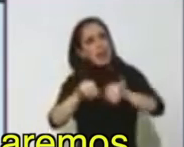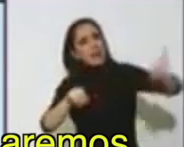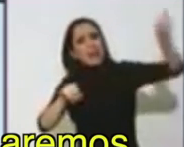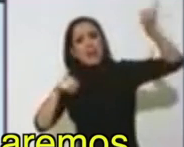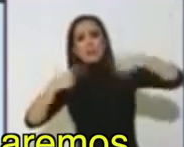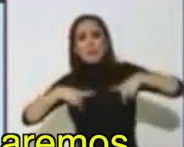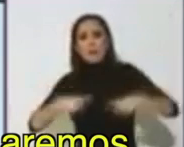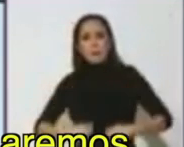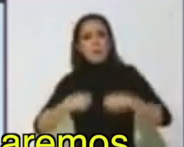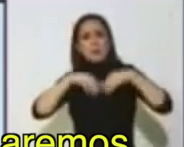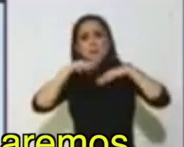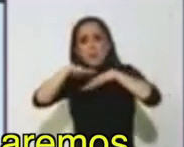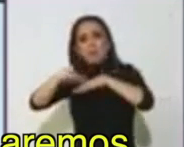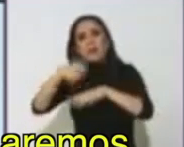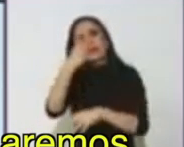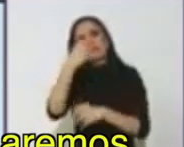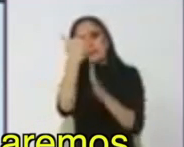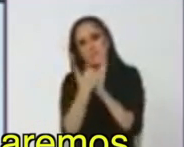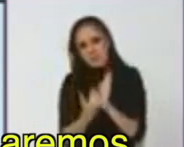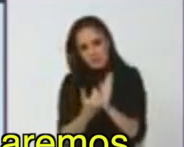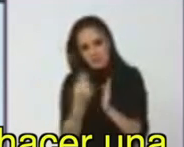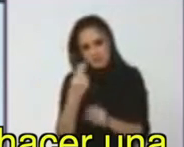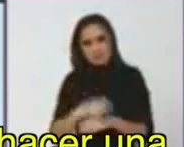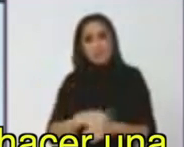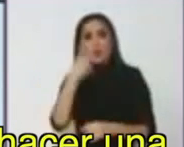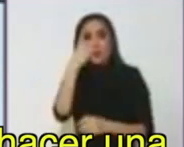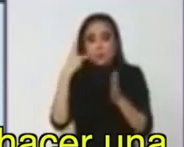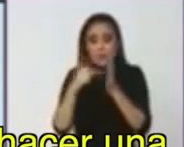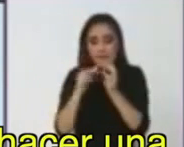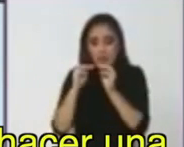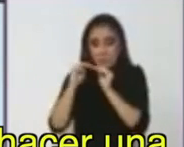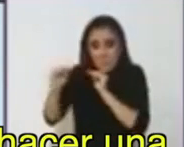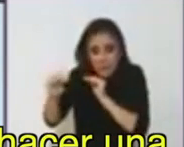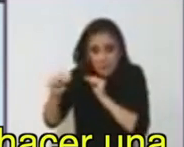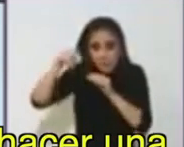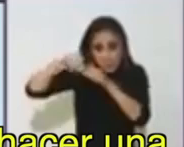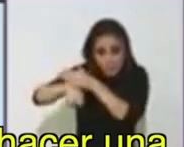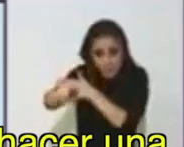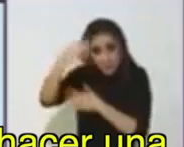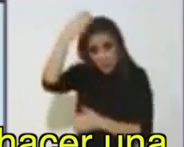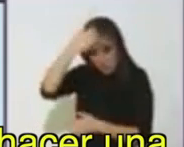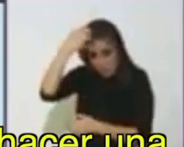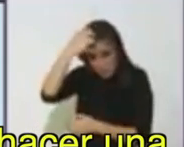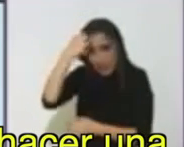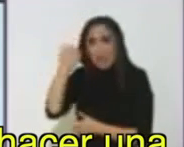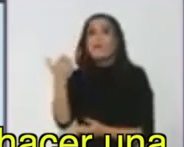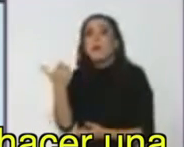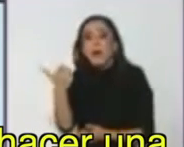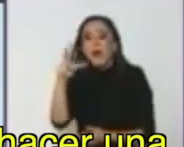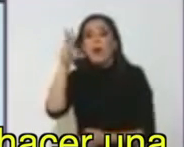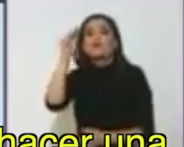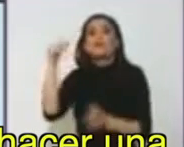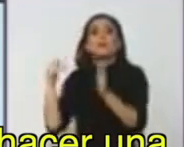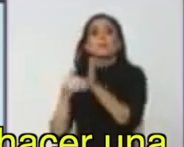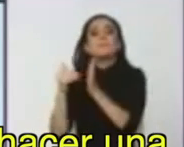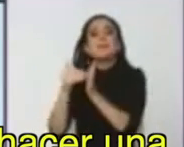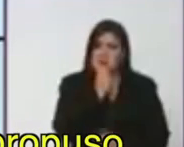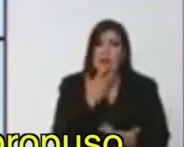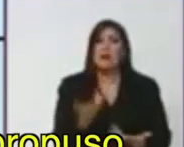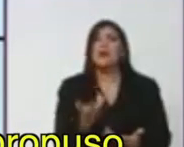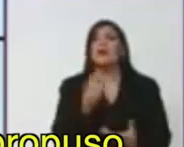Historia, dijo que es necesario acabar con los negocios de la administración local reciente, como las fotomultas, y hacer una ciudad de